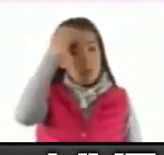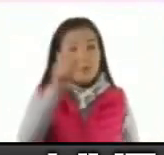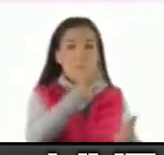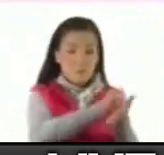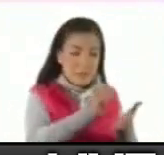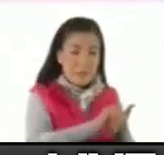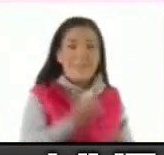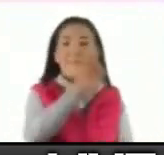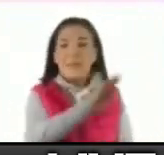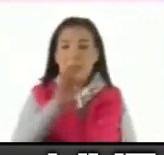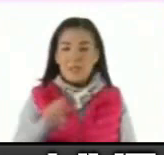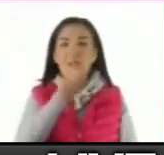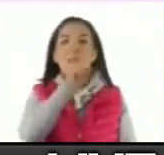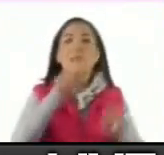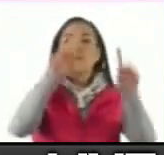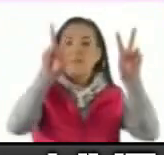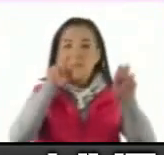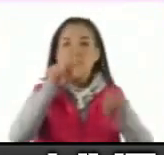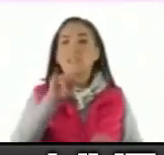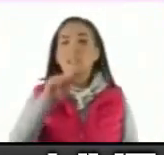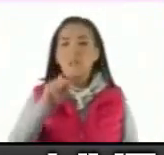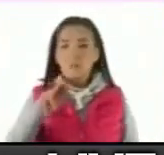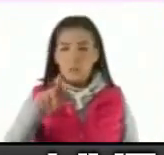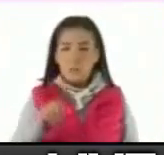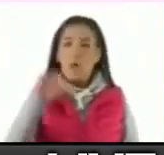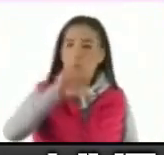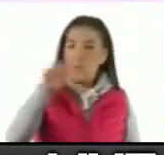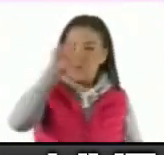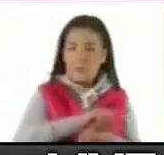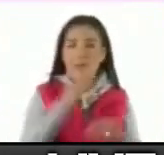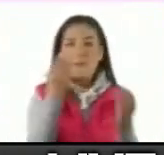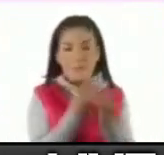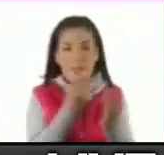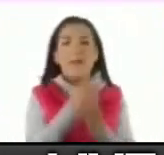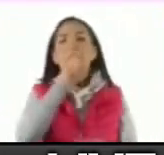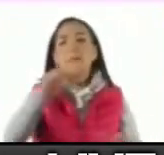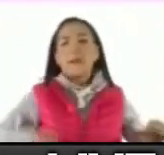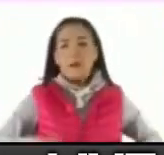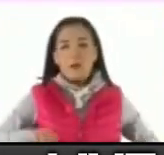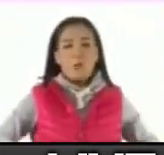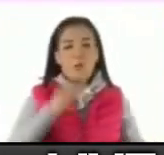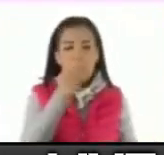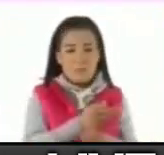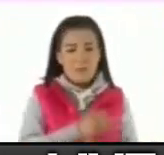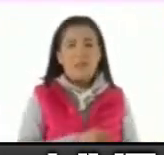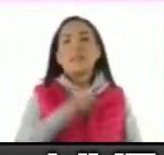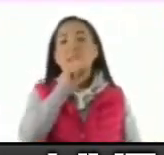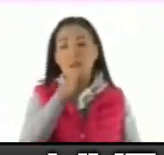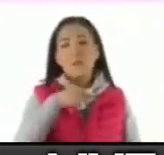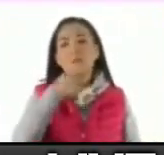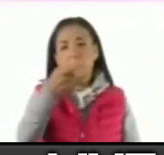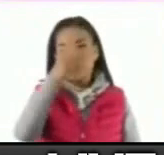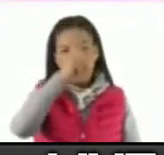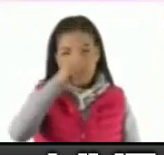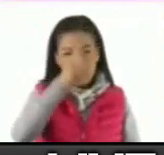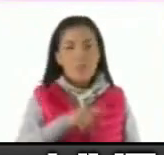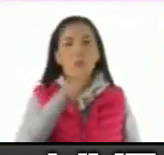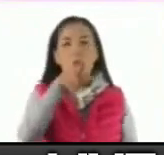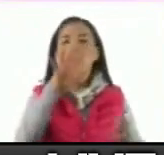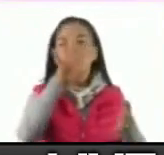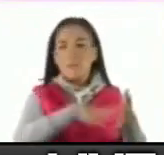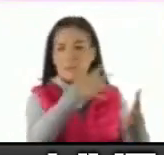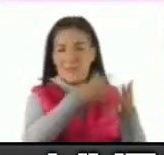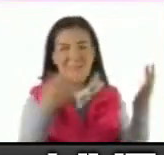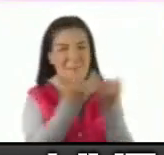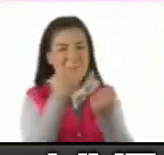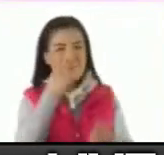el título de la sesión, así como las actividades e ideas principales. También les sugerimos que elaboren una tabla